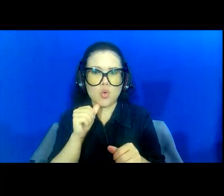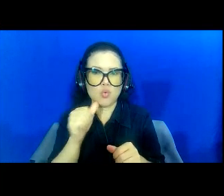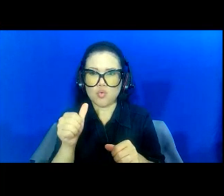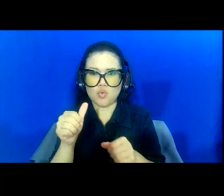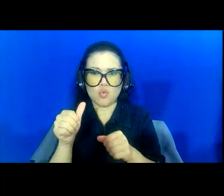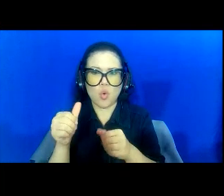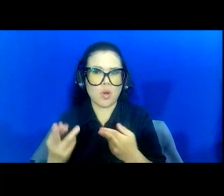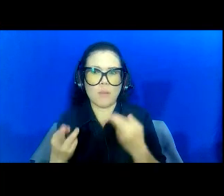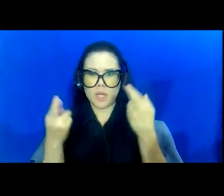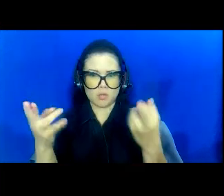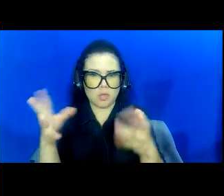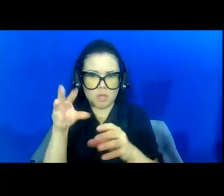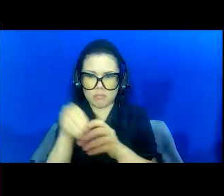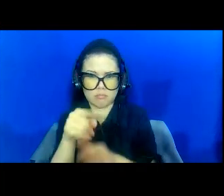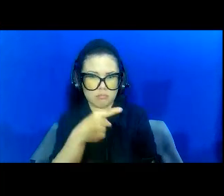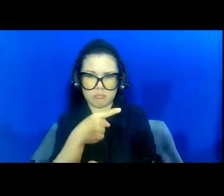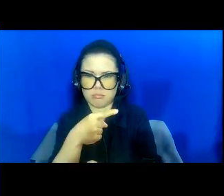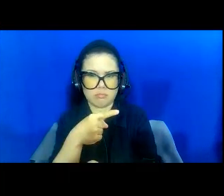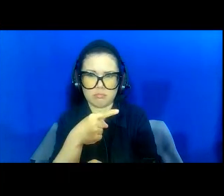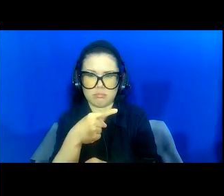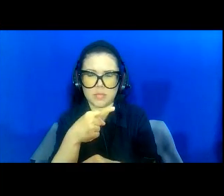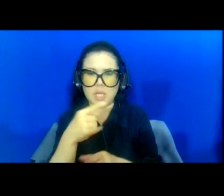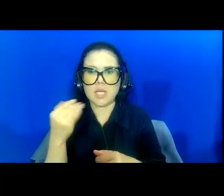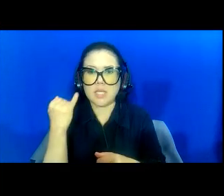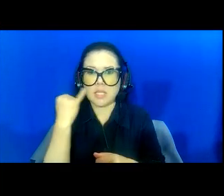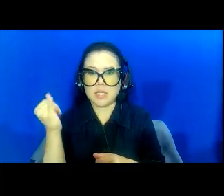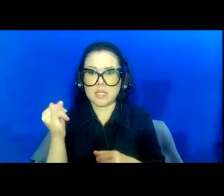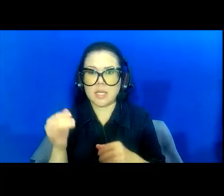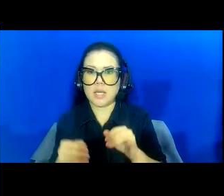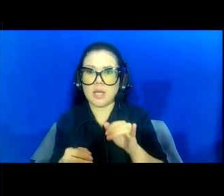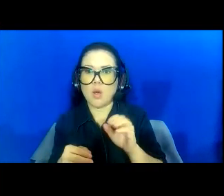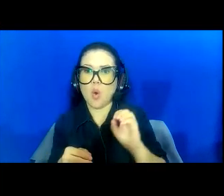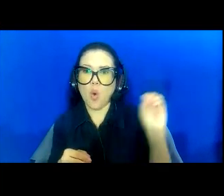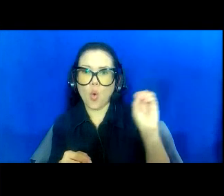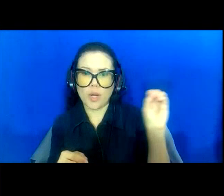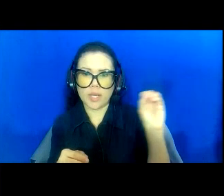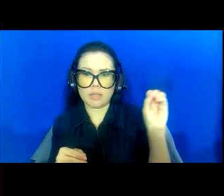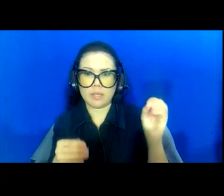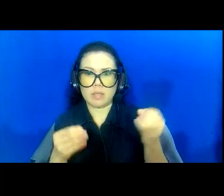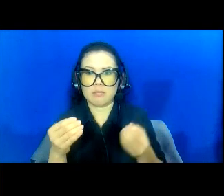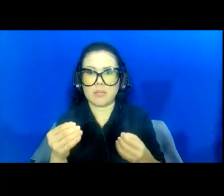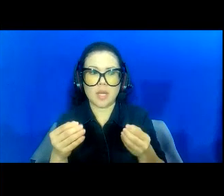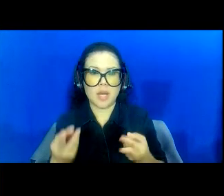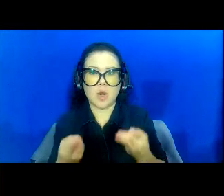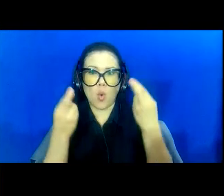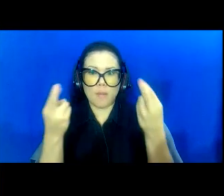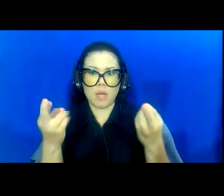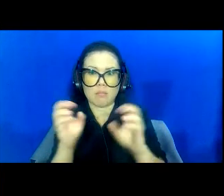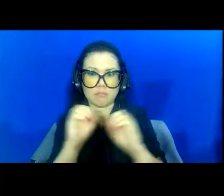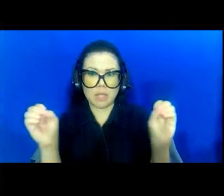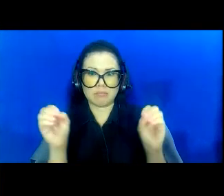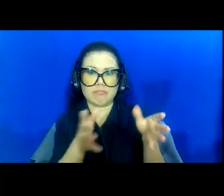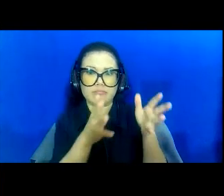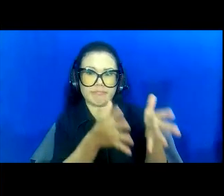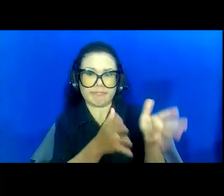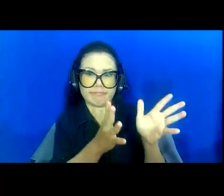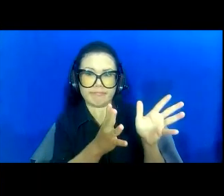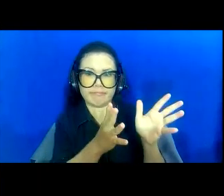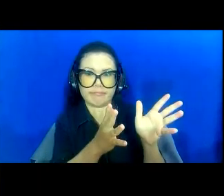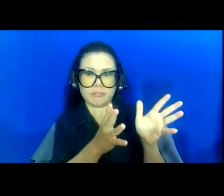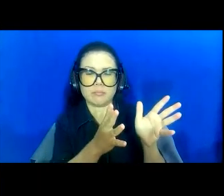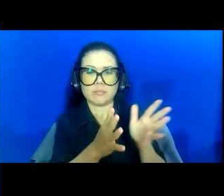¿Qué pasaría si la única que representó, por ejemplo, el oeste no se recomienda aprobar? Claro. Pues se queda. Entonces ahí donde está, es ir pensando qué vamos a hacer con